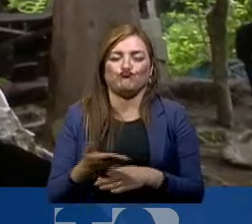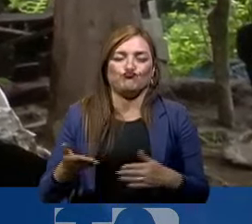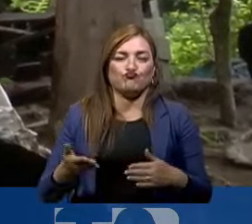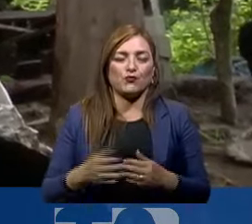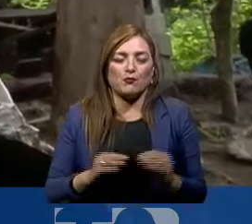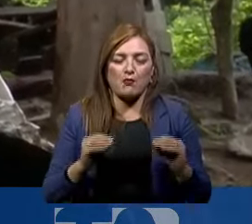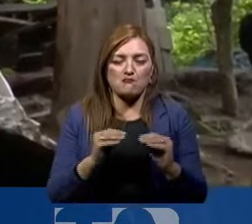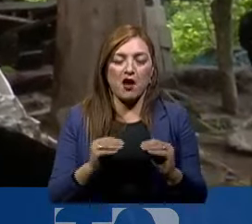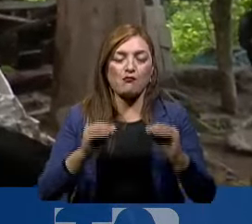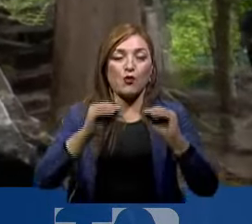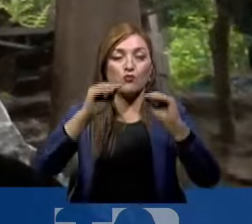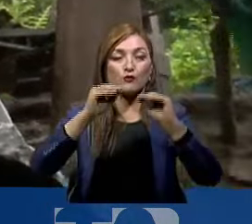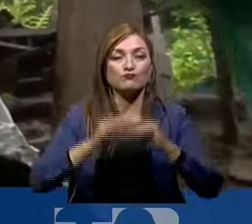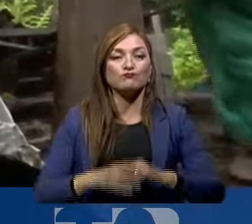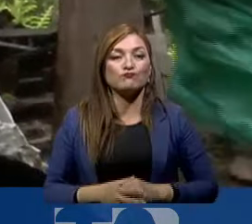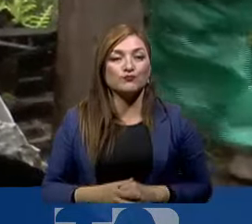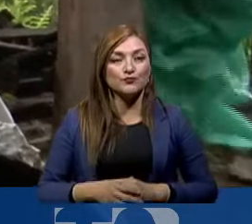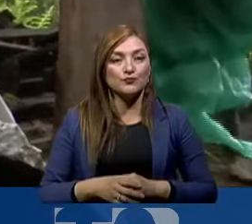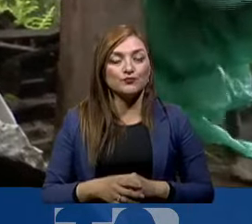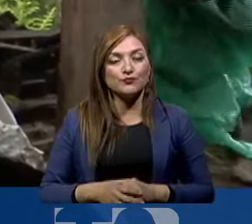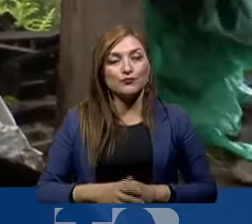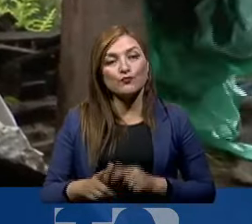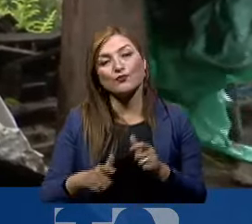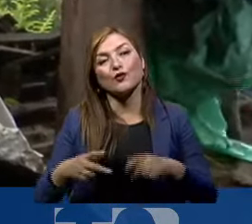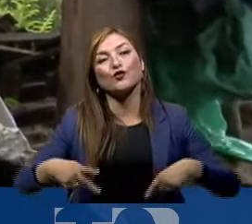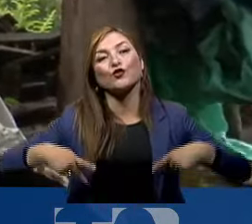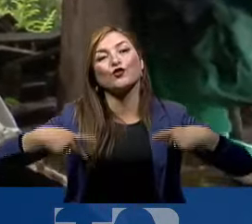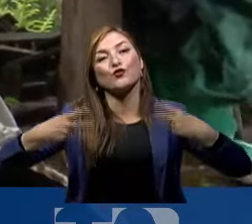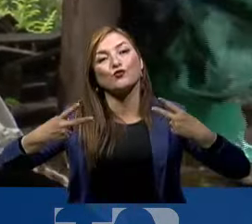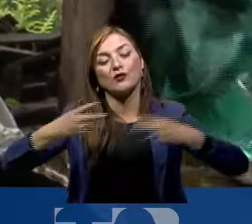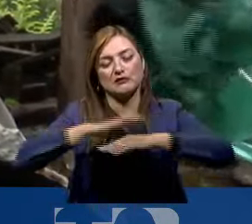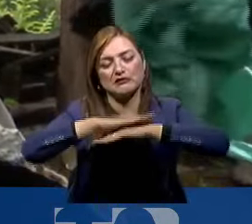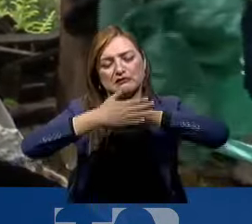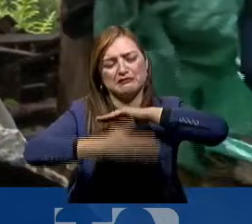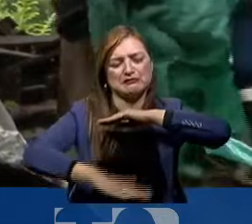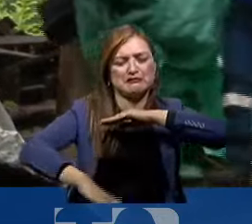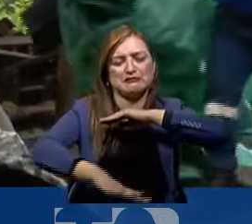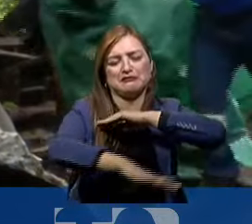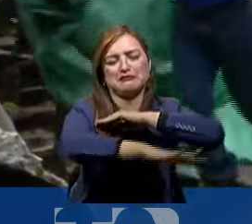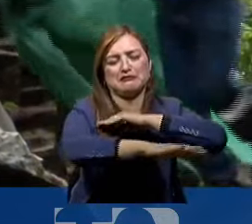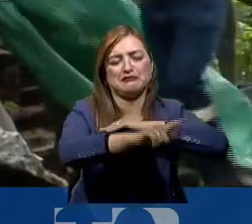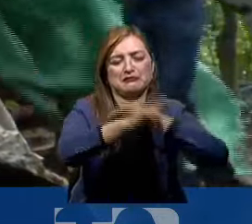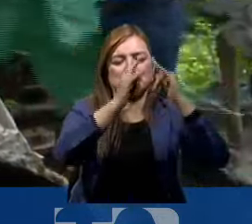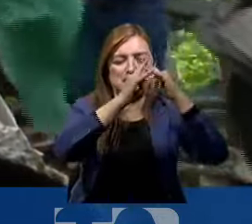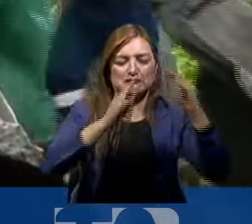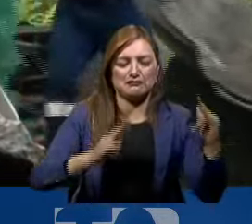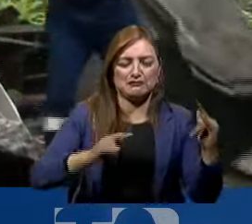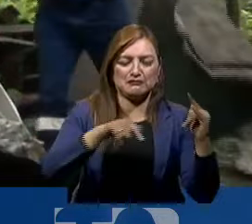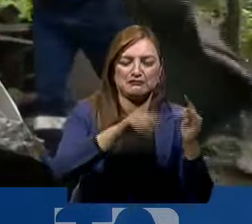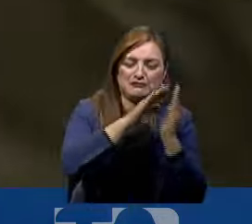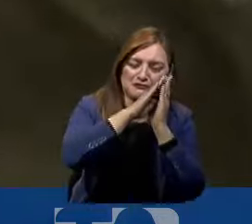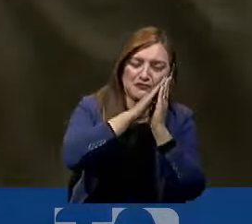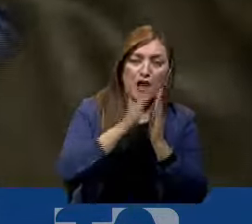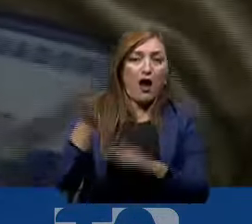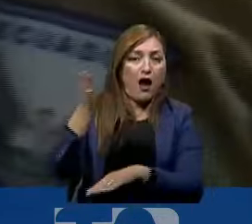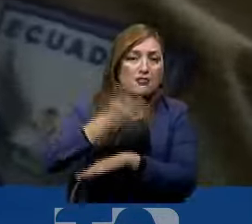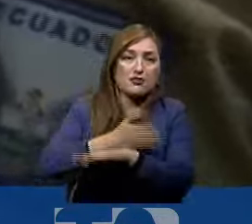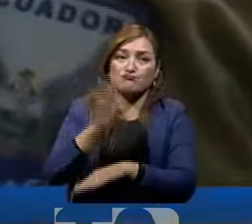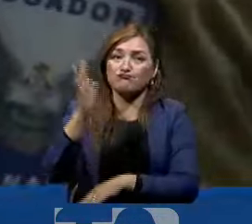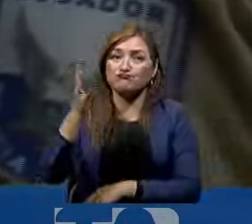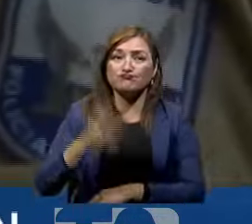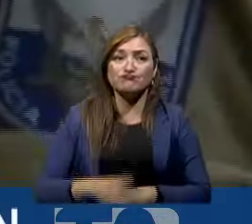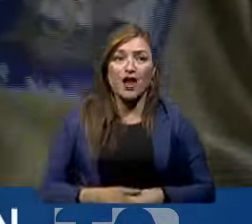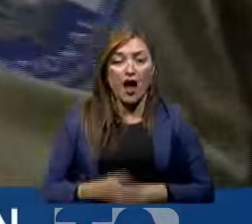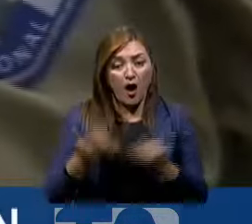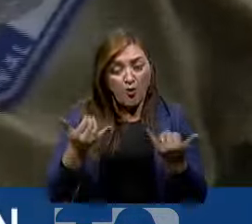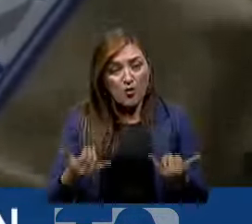va a ir incrementándose de a poco. Hay gente que está viviendo bastante en quebradas, están yendo ya a las quebradas, lo que antes no pasaba.